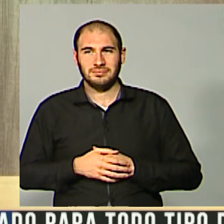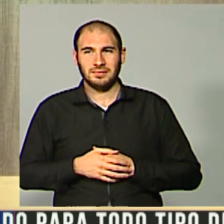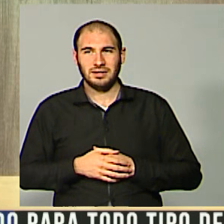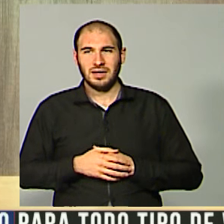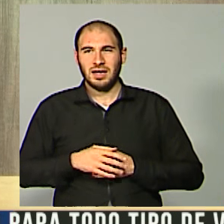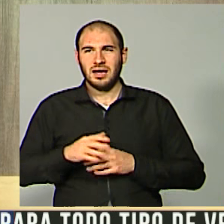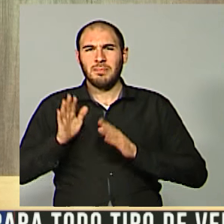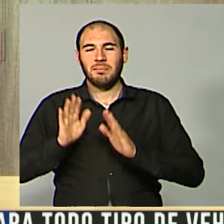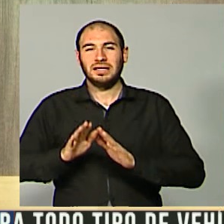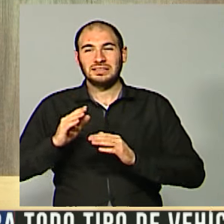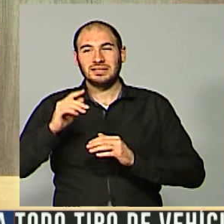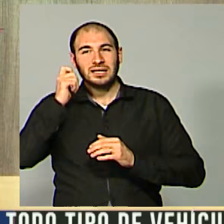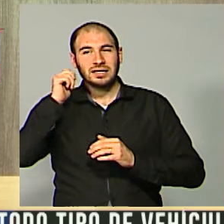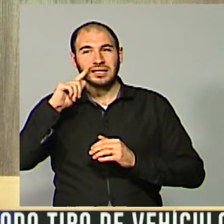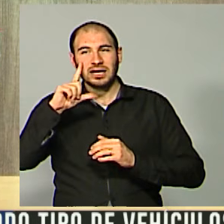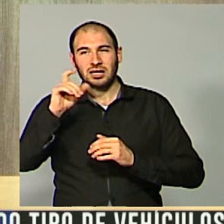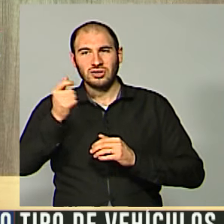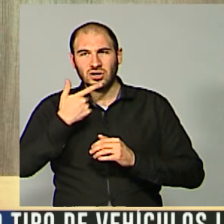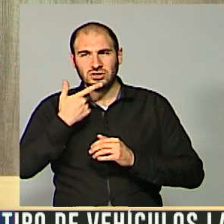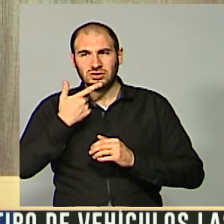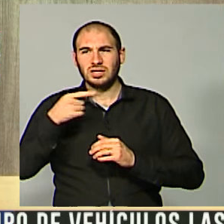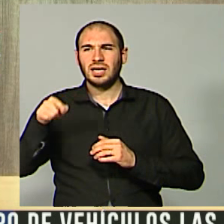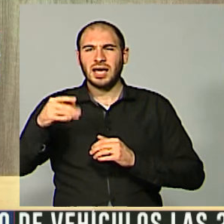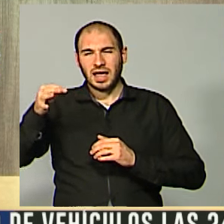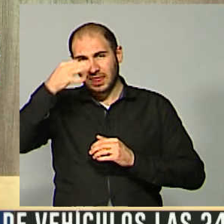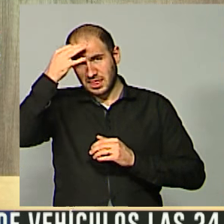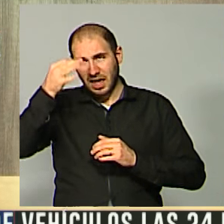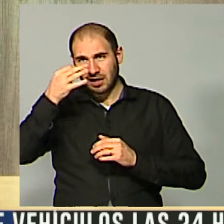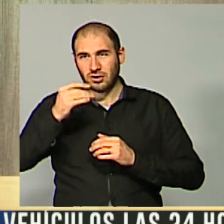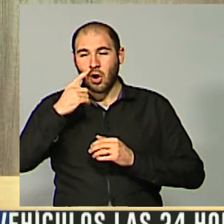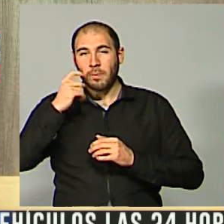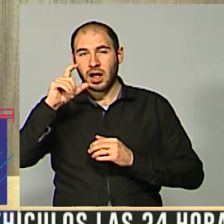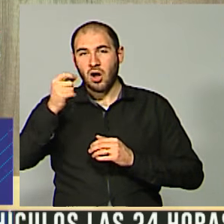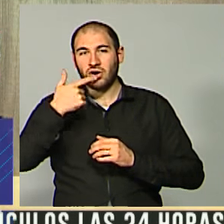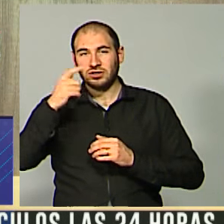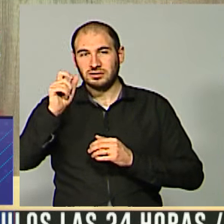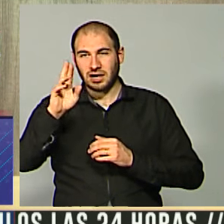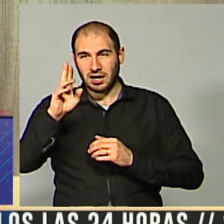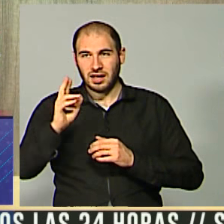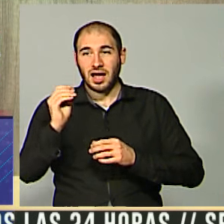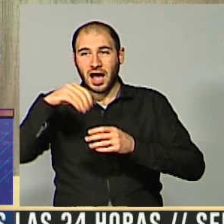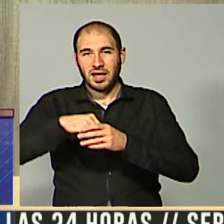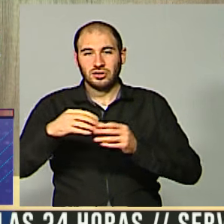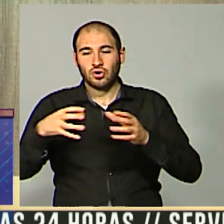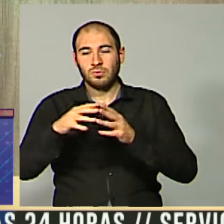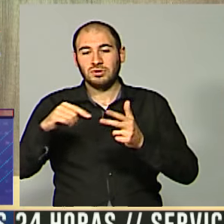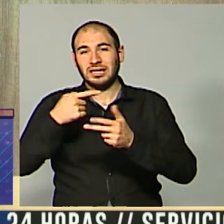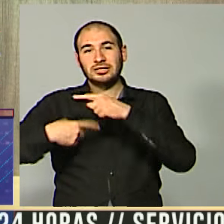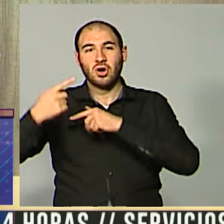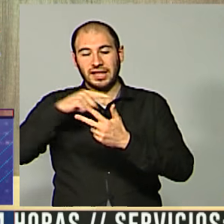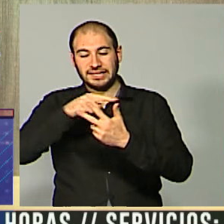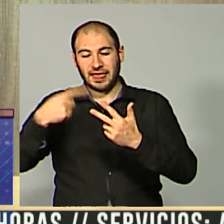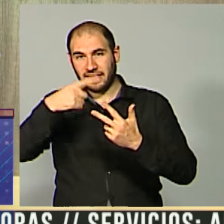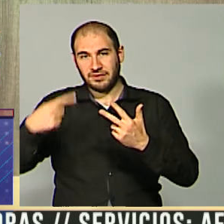La persistencia de los grillos es una obra de Óscar Navarro Correa, forma parte de una trilogía,